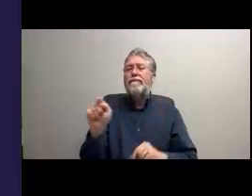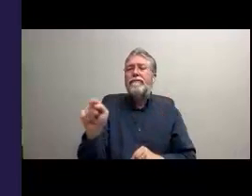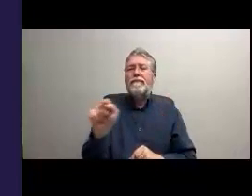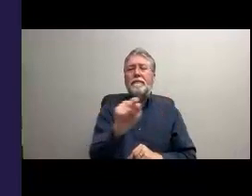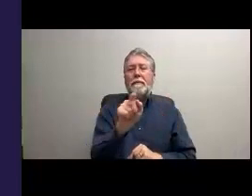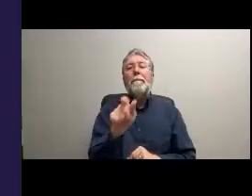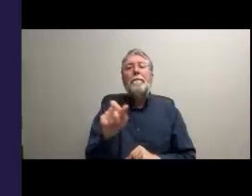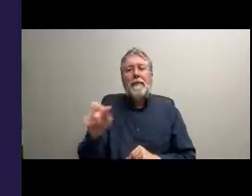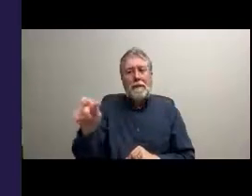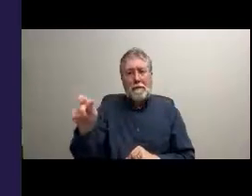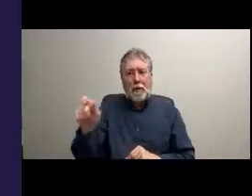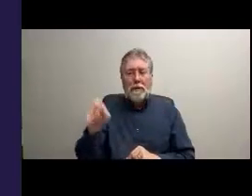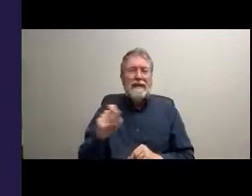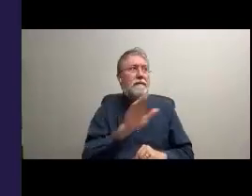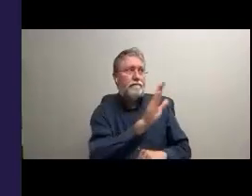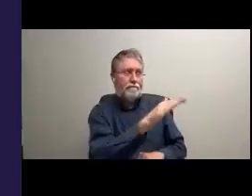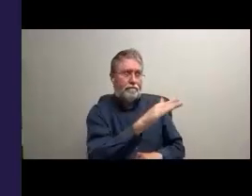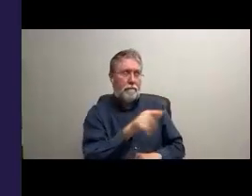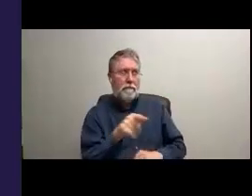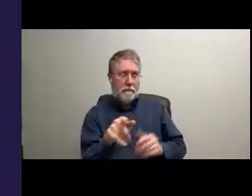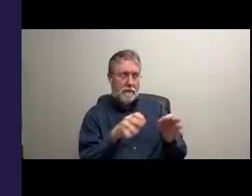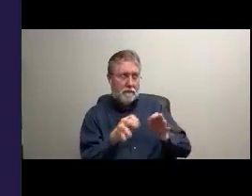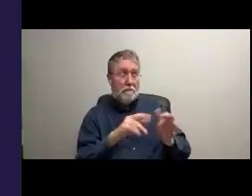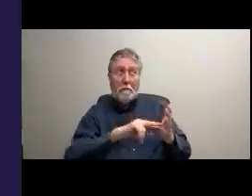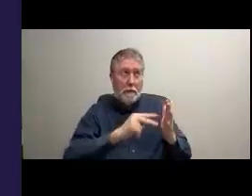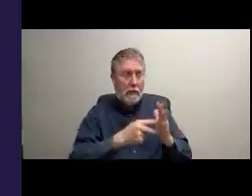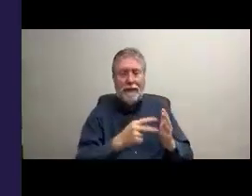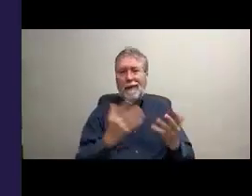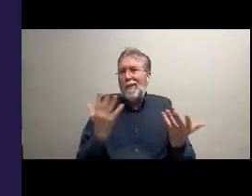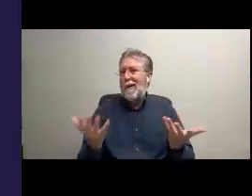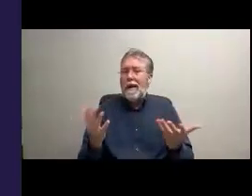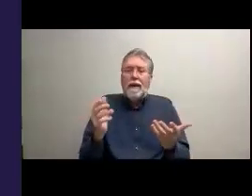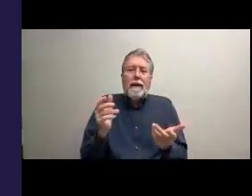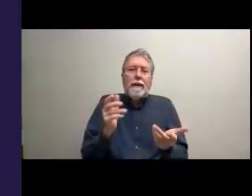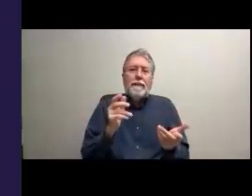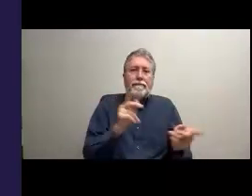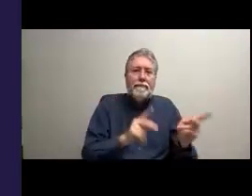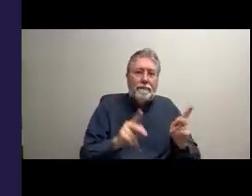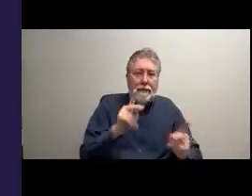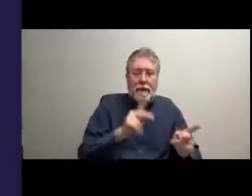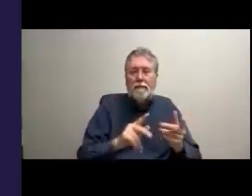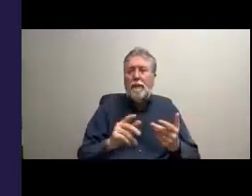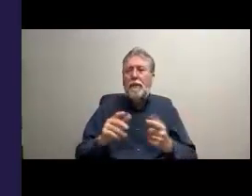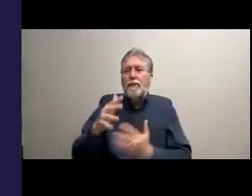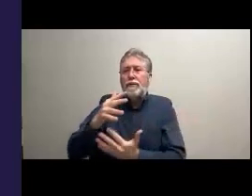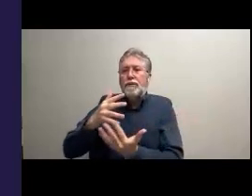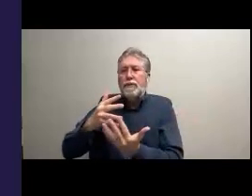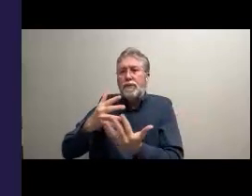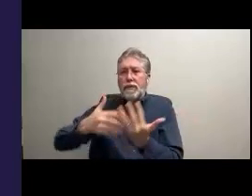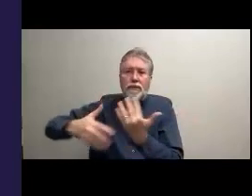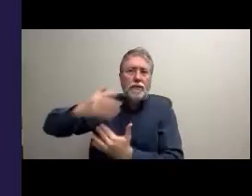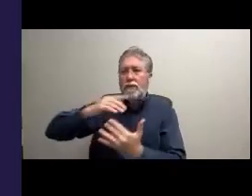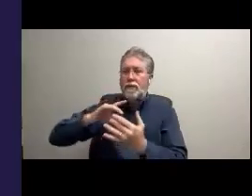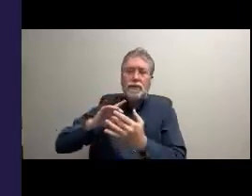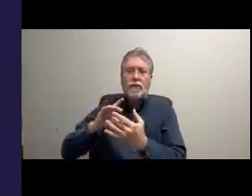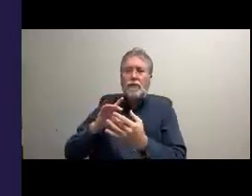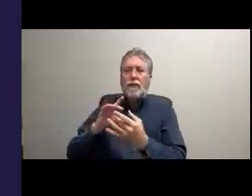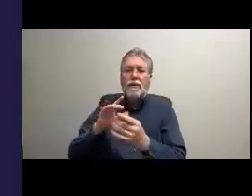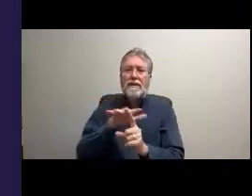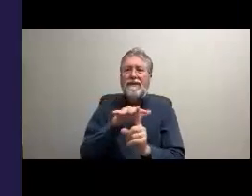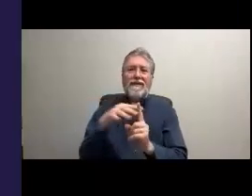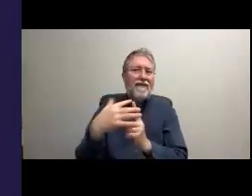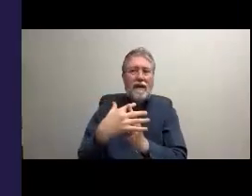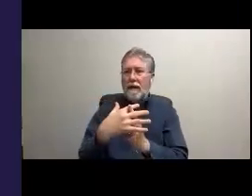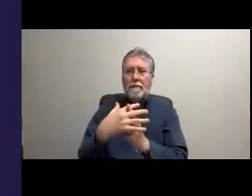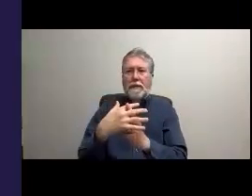viendo. Sabemos que hay muchos factores diferentes, factores humanos, factores ambientales y sociales, que influyen en cómo respondemos a los